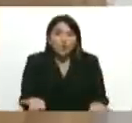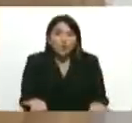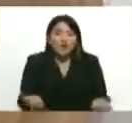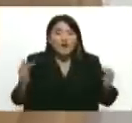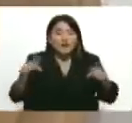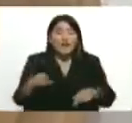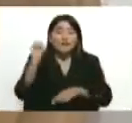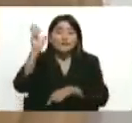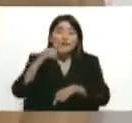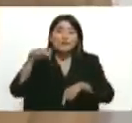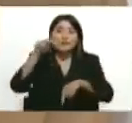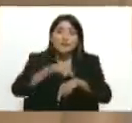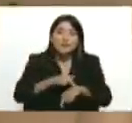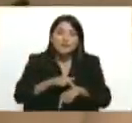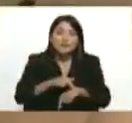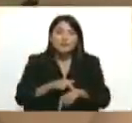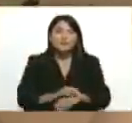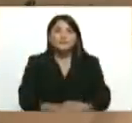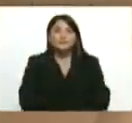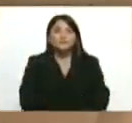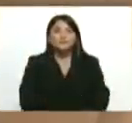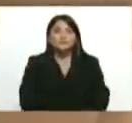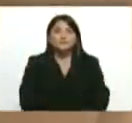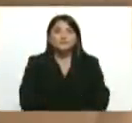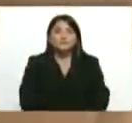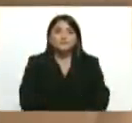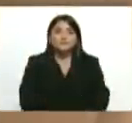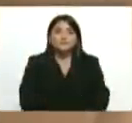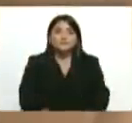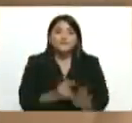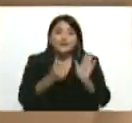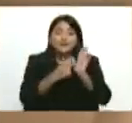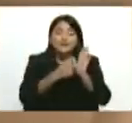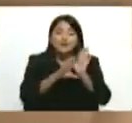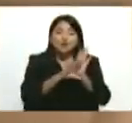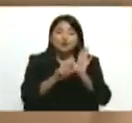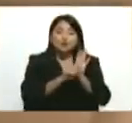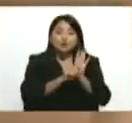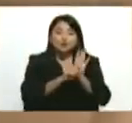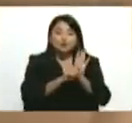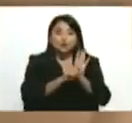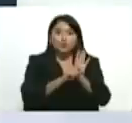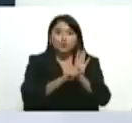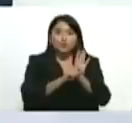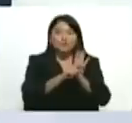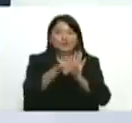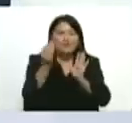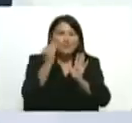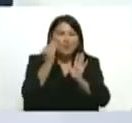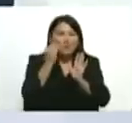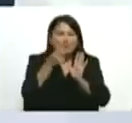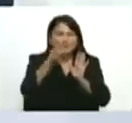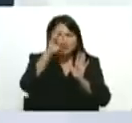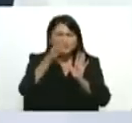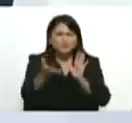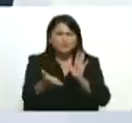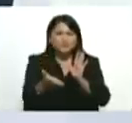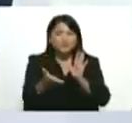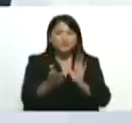Asamblea Nacional de la República Bolivariana de Venezuela, como consta en esta Constitución. Bobos.